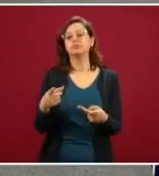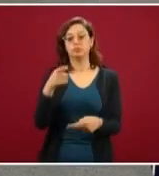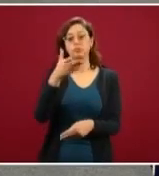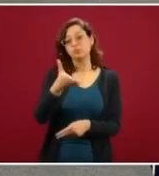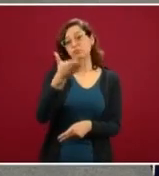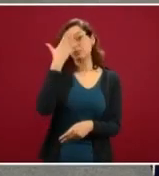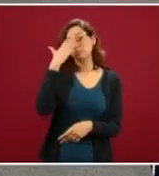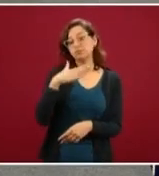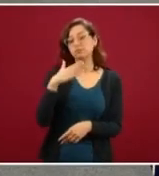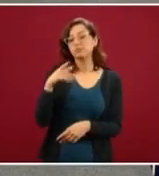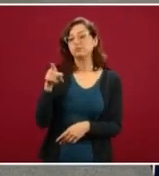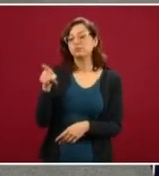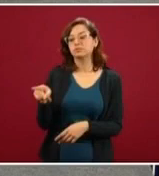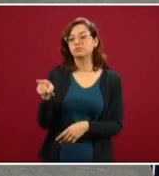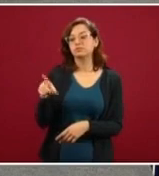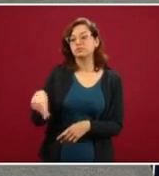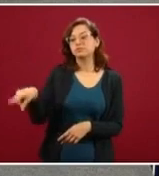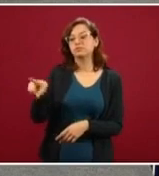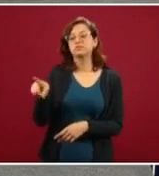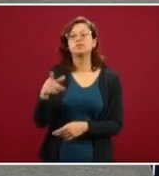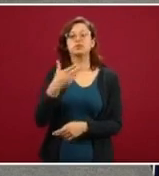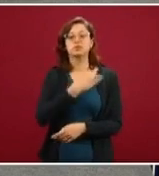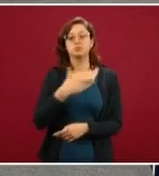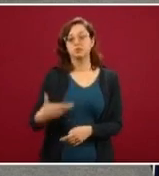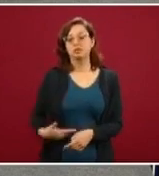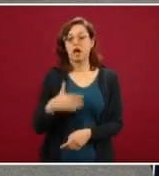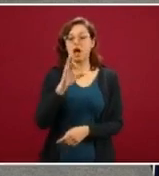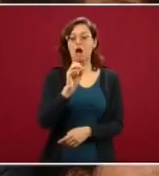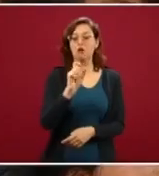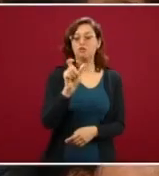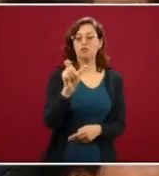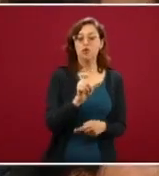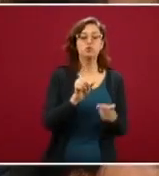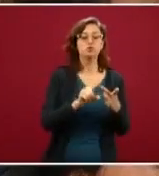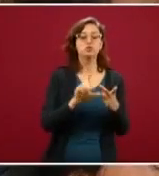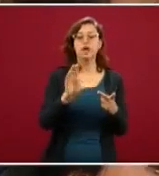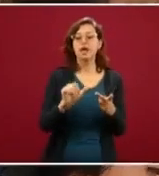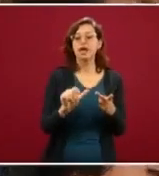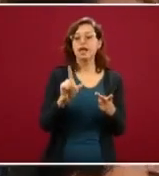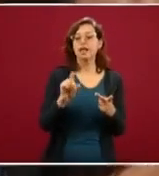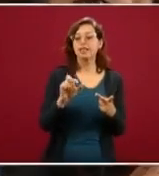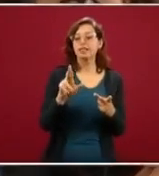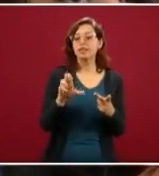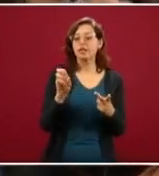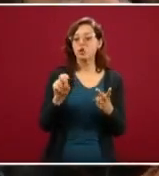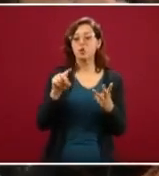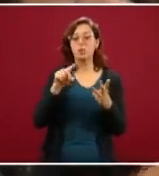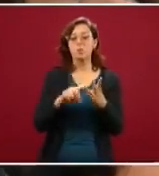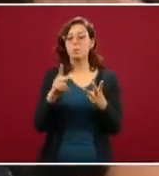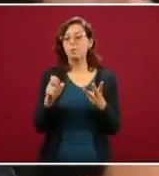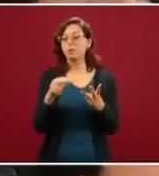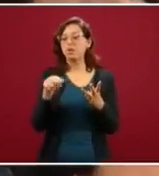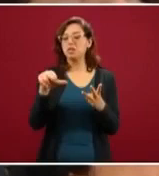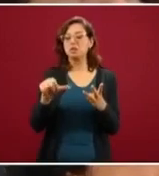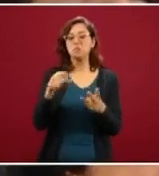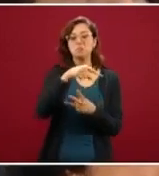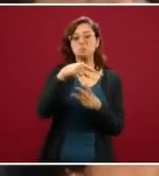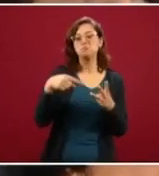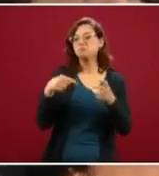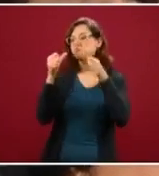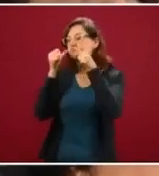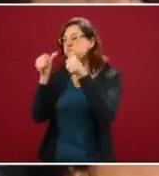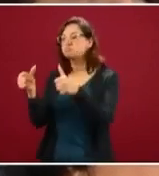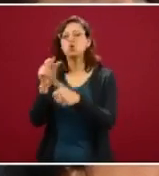sabe que Fox nunca las recibió, Calderón menos y Peña Nieto menos. Entonces, ellas